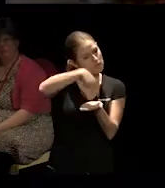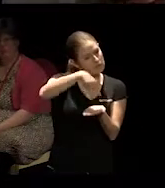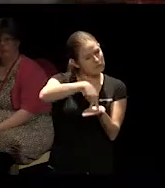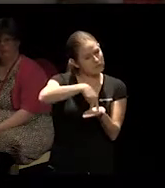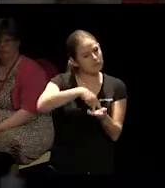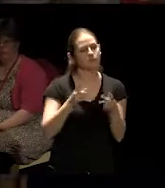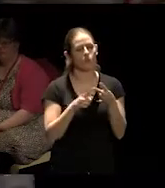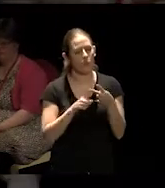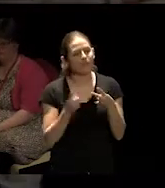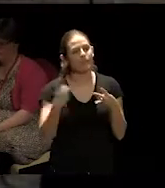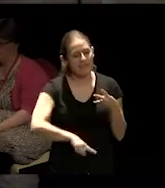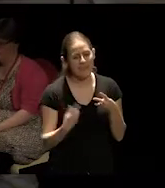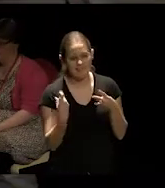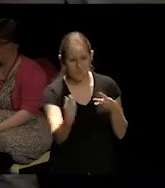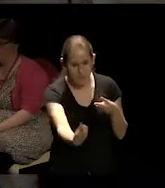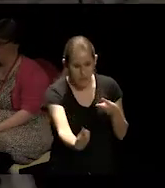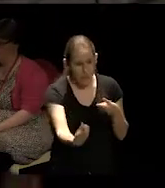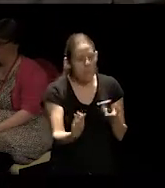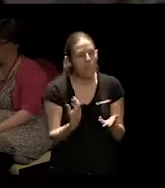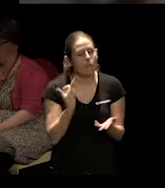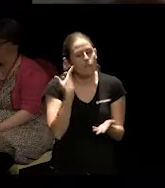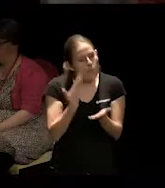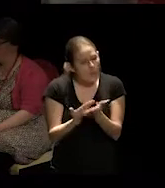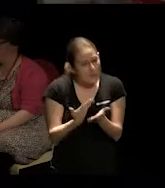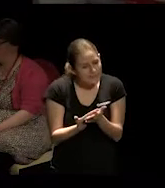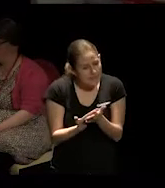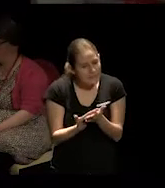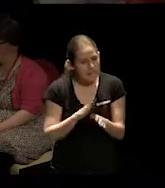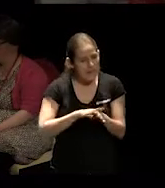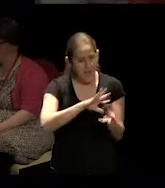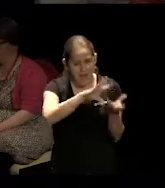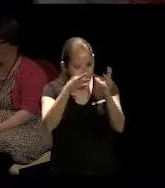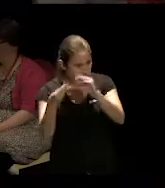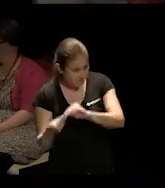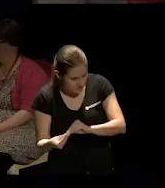que hemos visto, propuestas escénicas que integren la accesibilidad